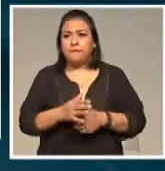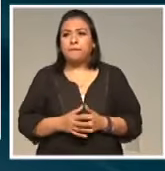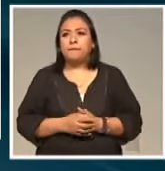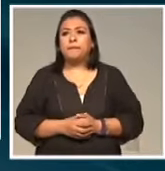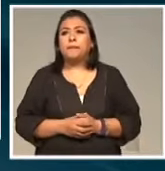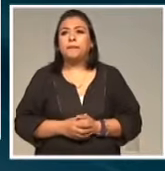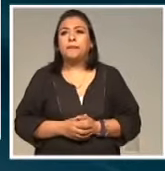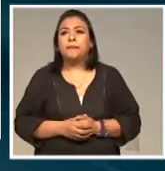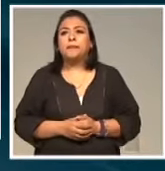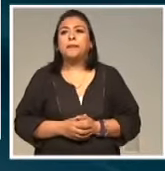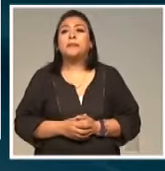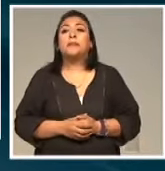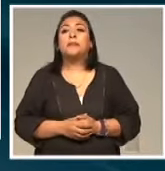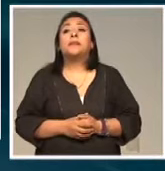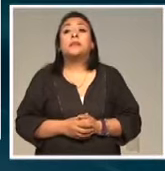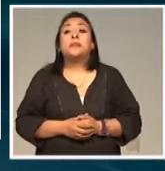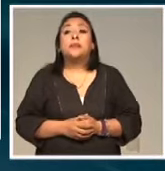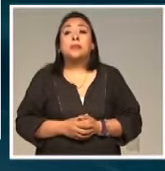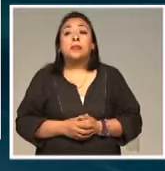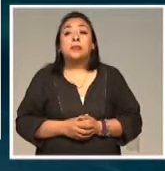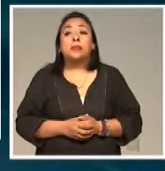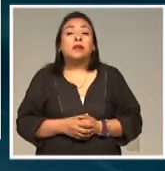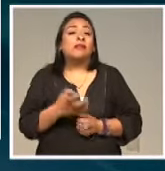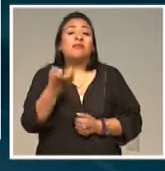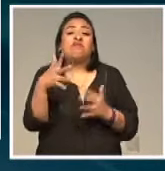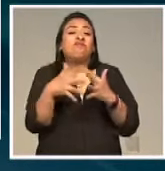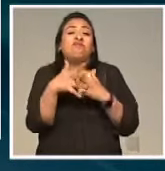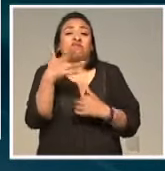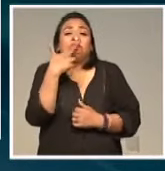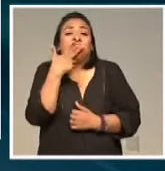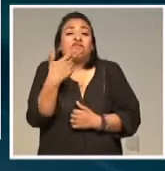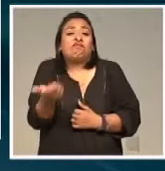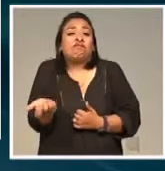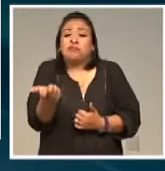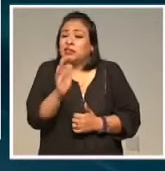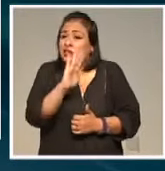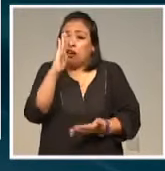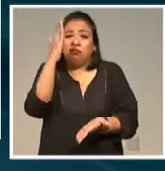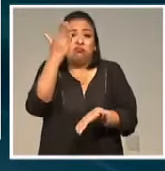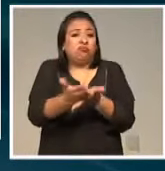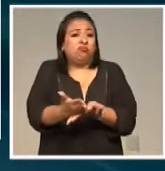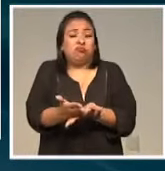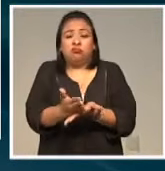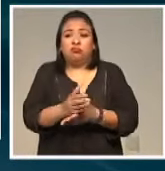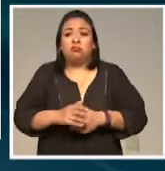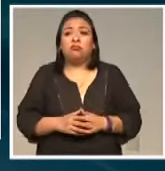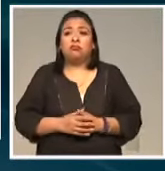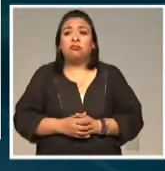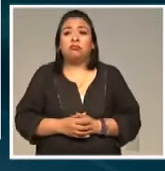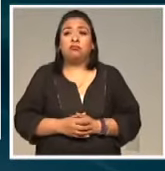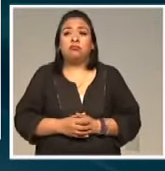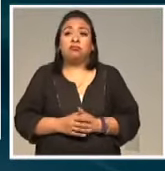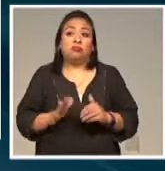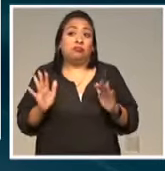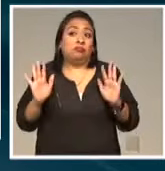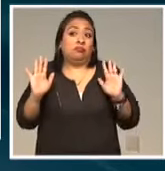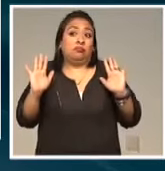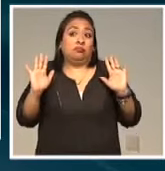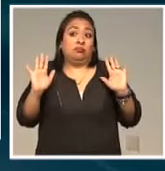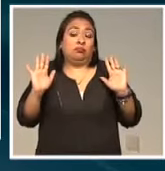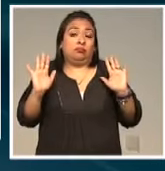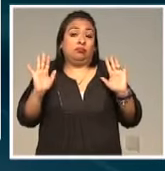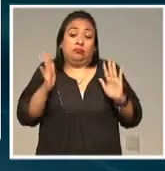y esta guerra es completamente inútil, se debe parar en algún momento. Eso es que